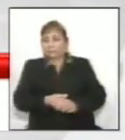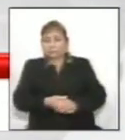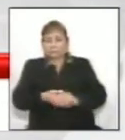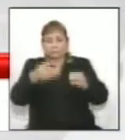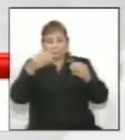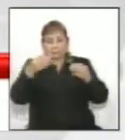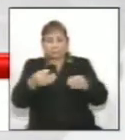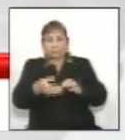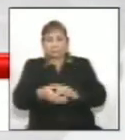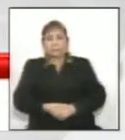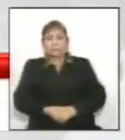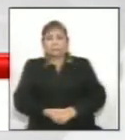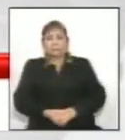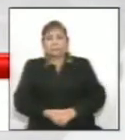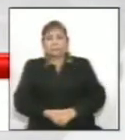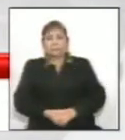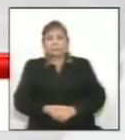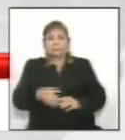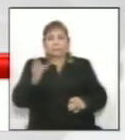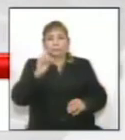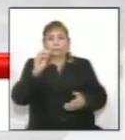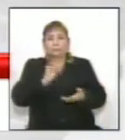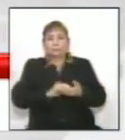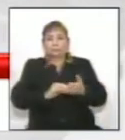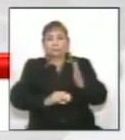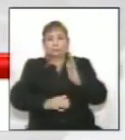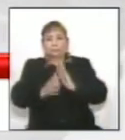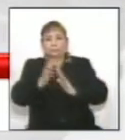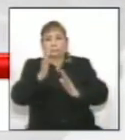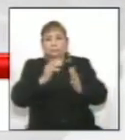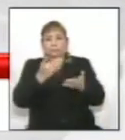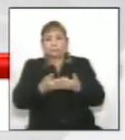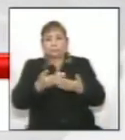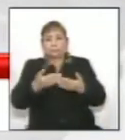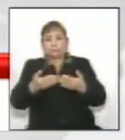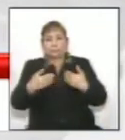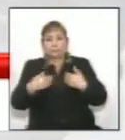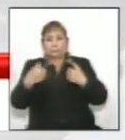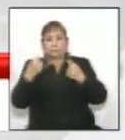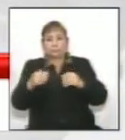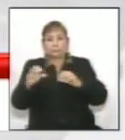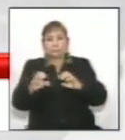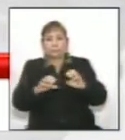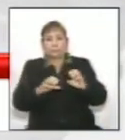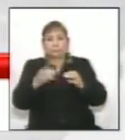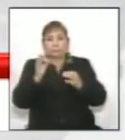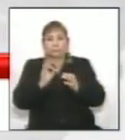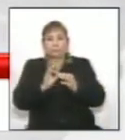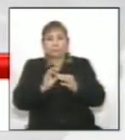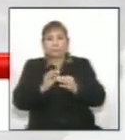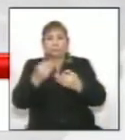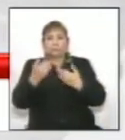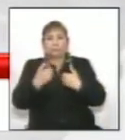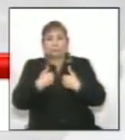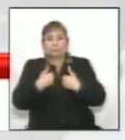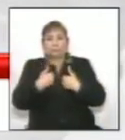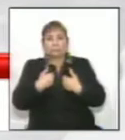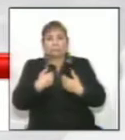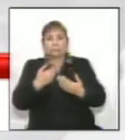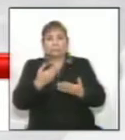señor presidente, ya que no más cifras falsas, porque para poder tomar acciones eficaces hay que tener